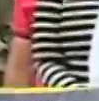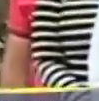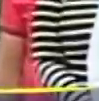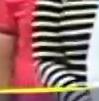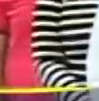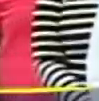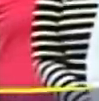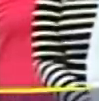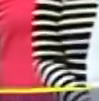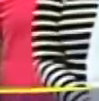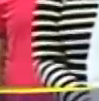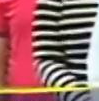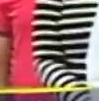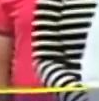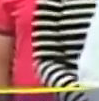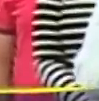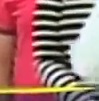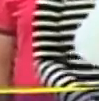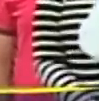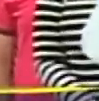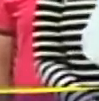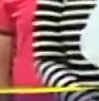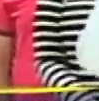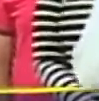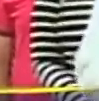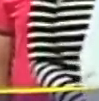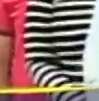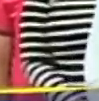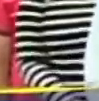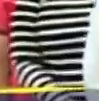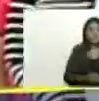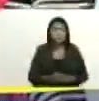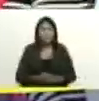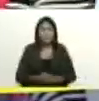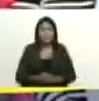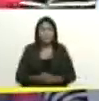donde está el alma inmortal de nuestro comandante Hugo Chávez,